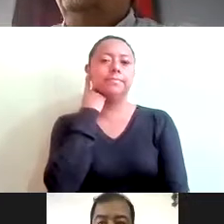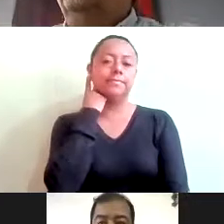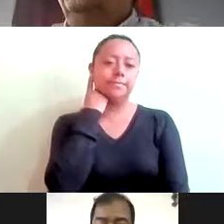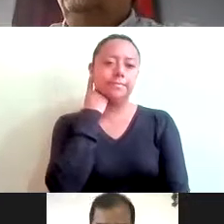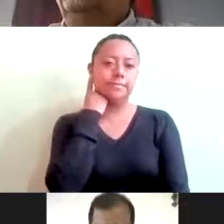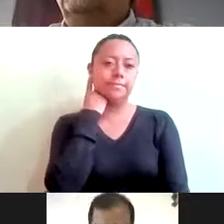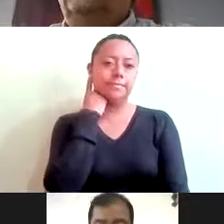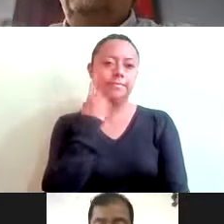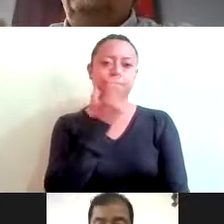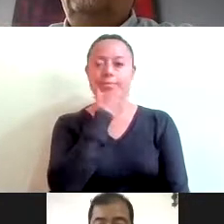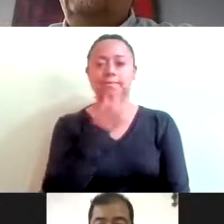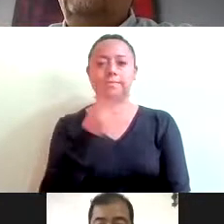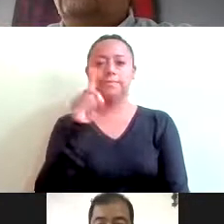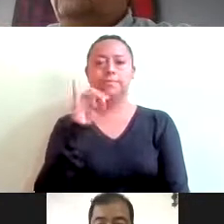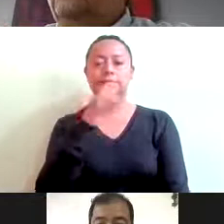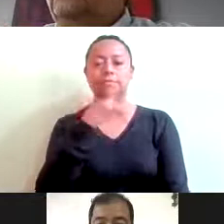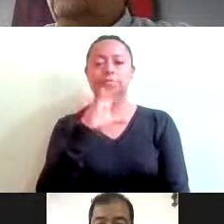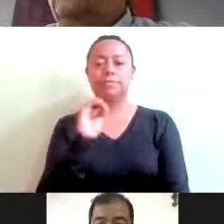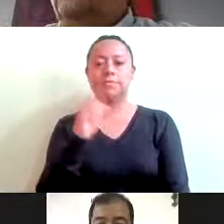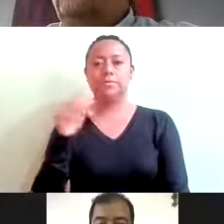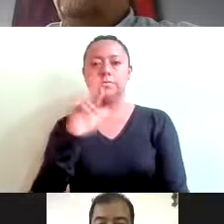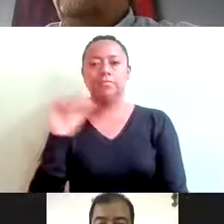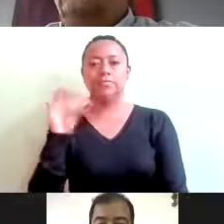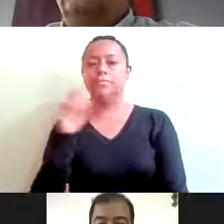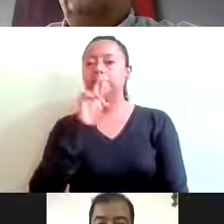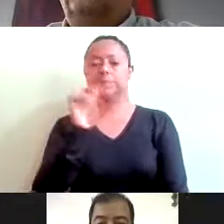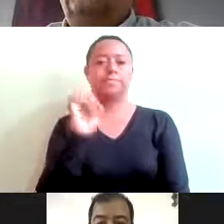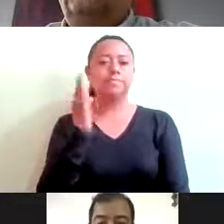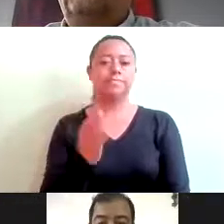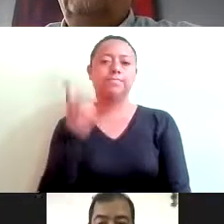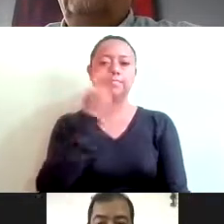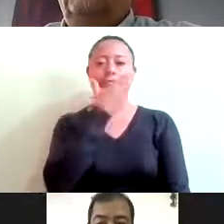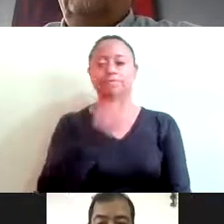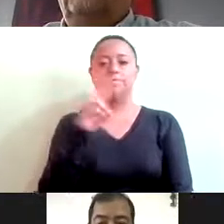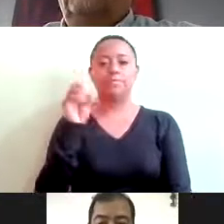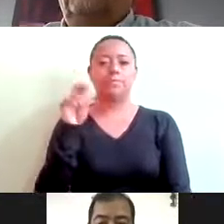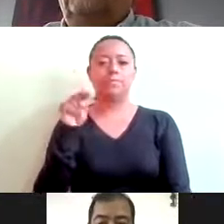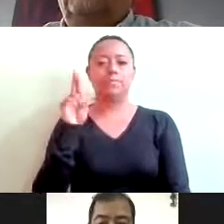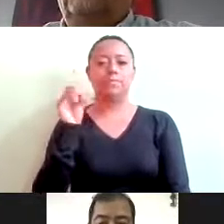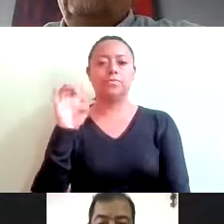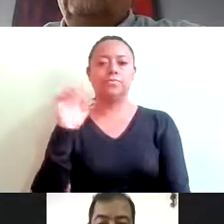Bien, diputado Diego Garrido, a favor. Diputado Cristian von Roerich.